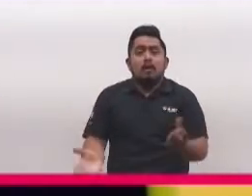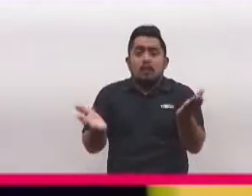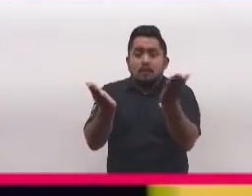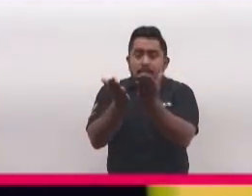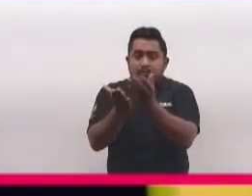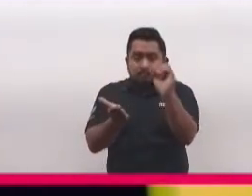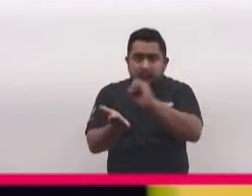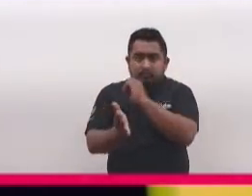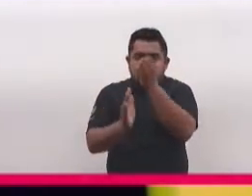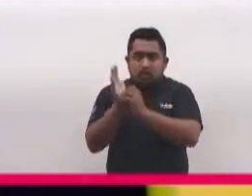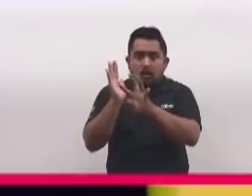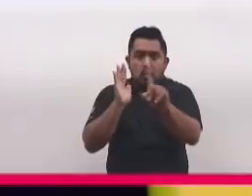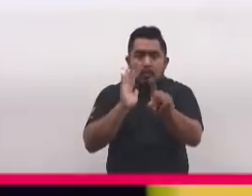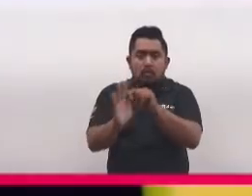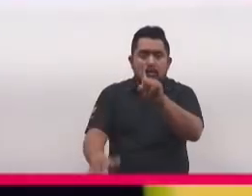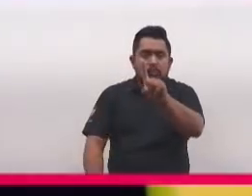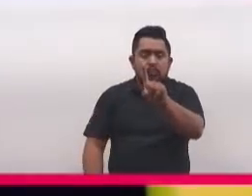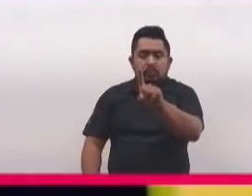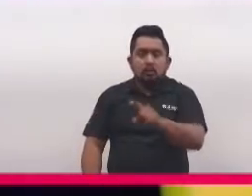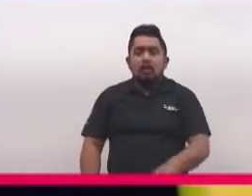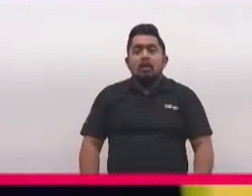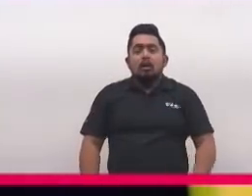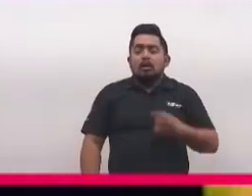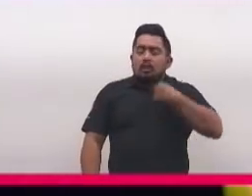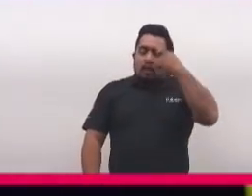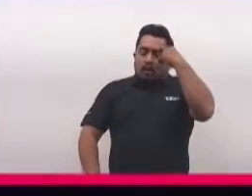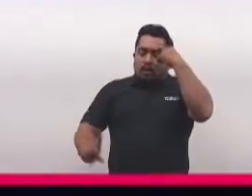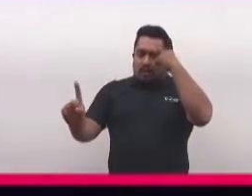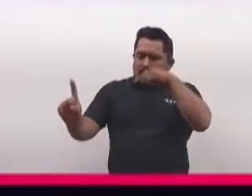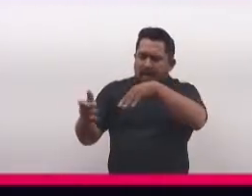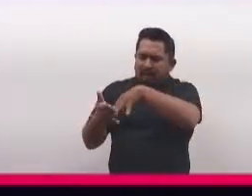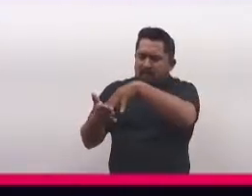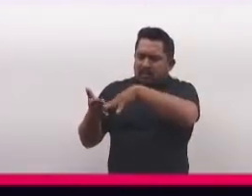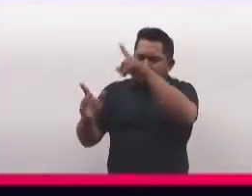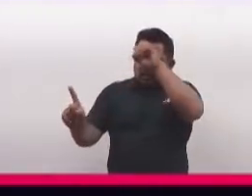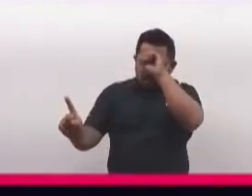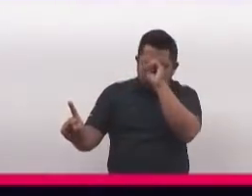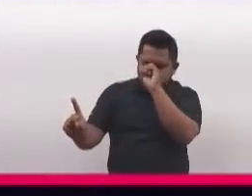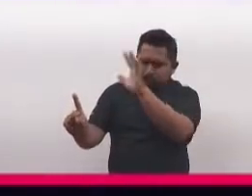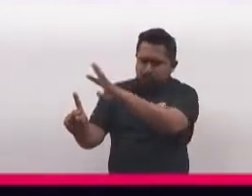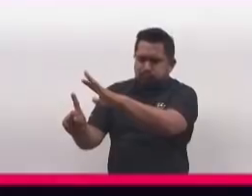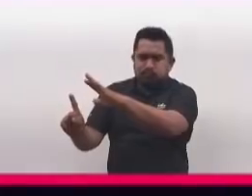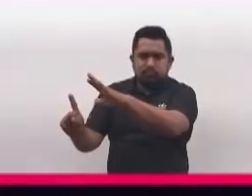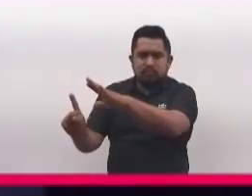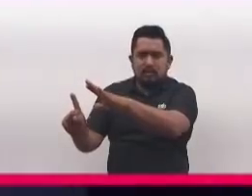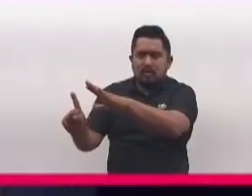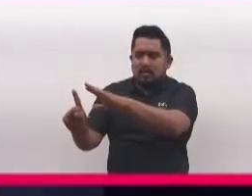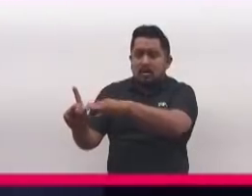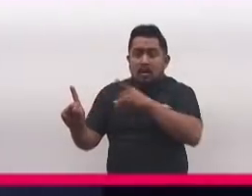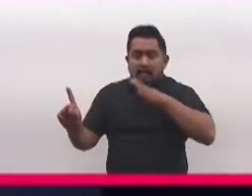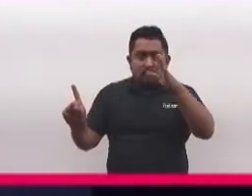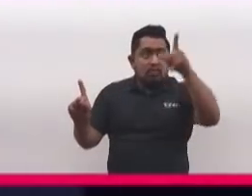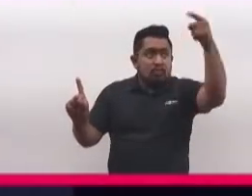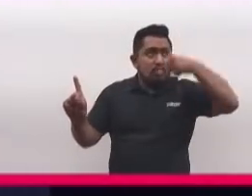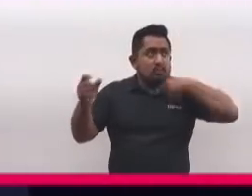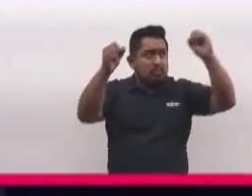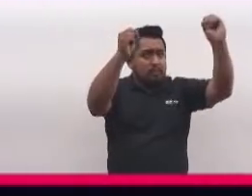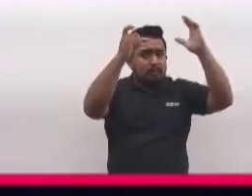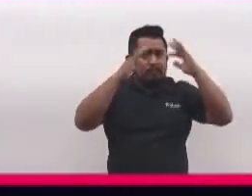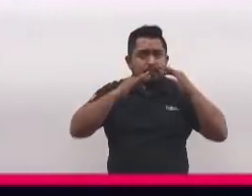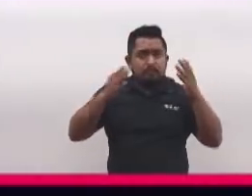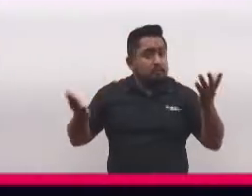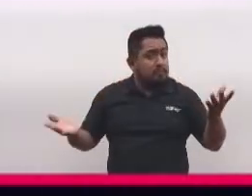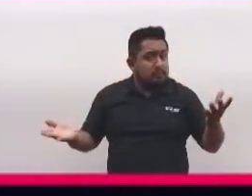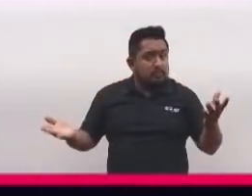41 versículo uno dice bienaventurado el que piensa en el pobre o sea doblemente bendecido en el débil el día malo quien lo va a librar